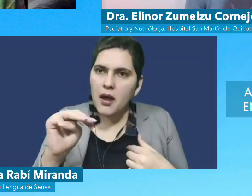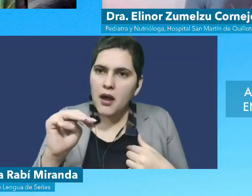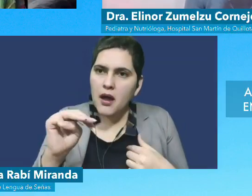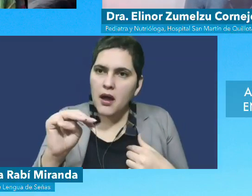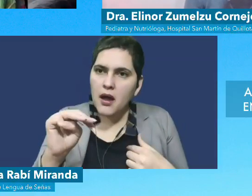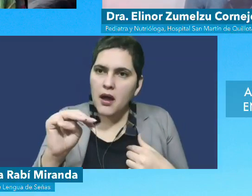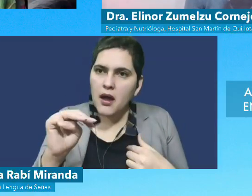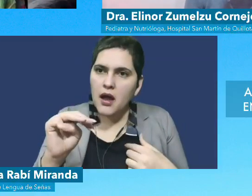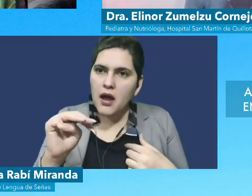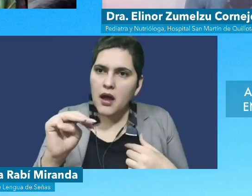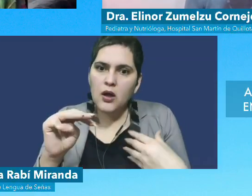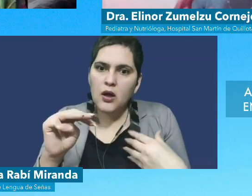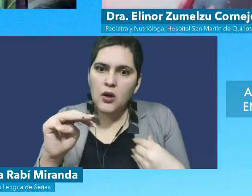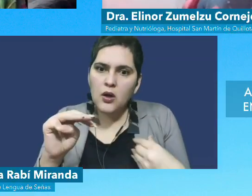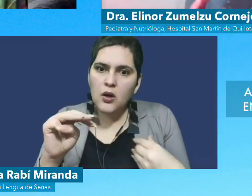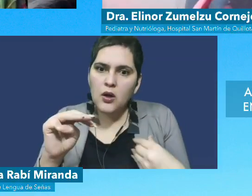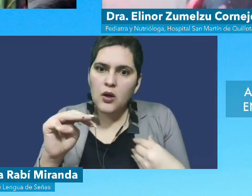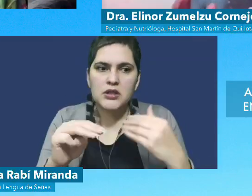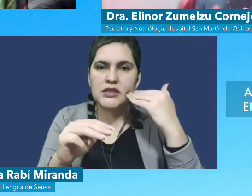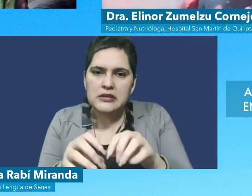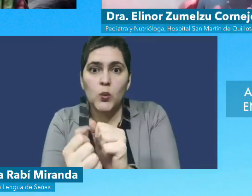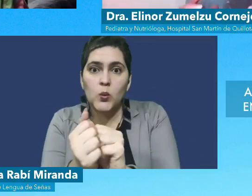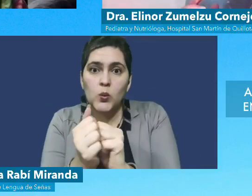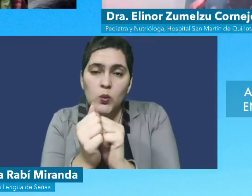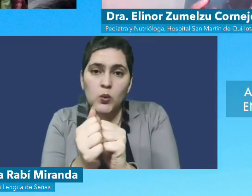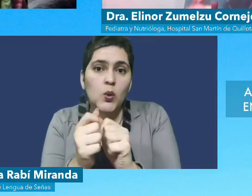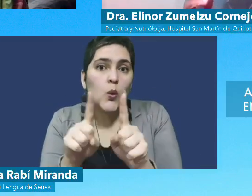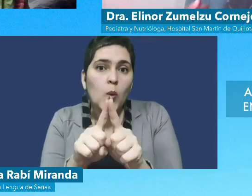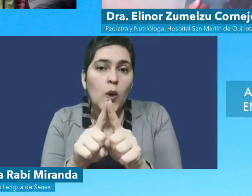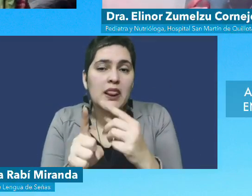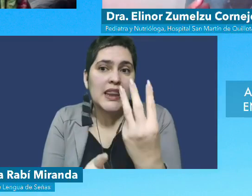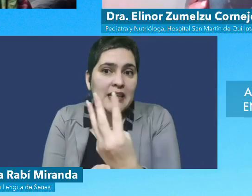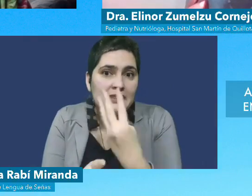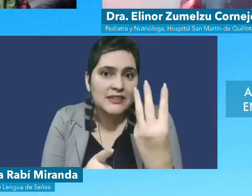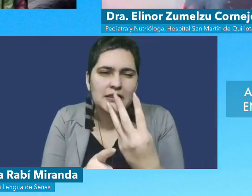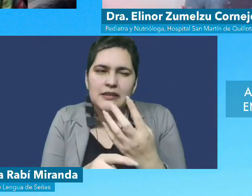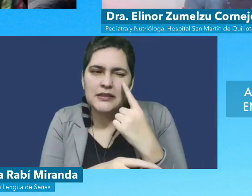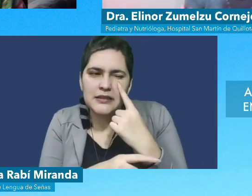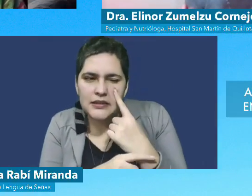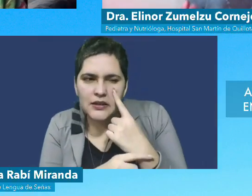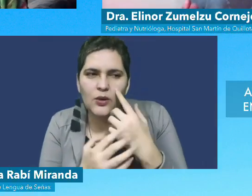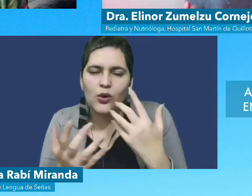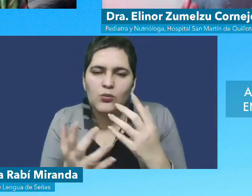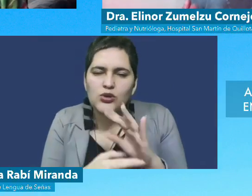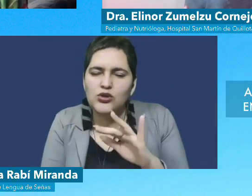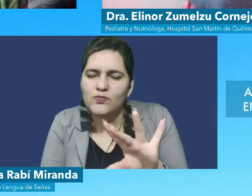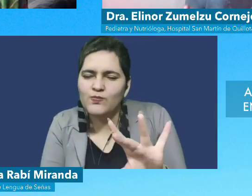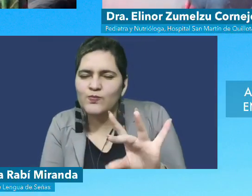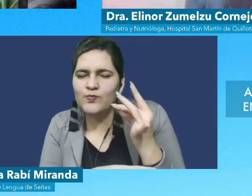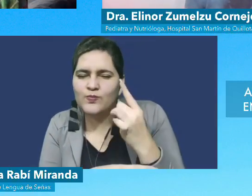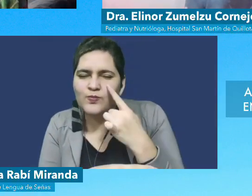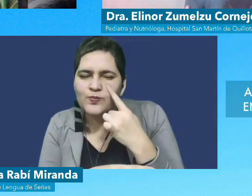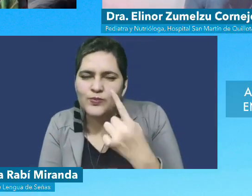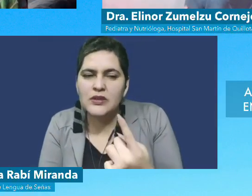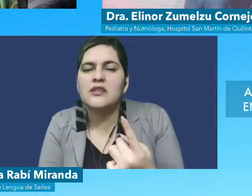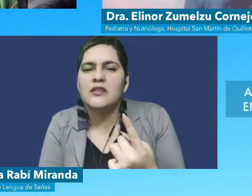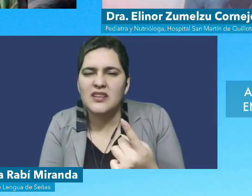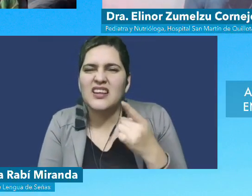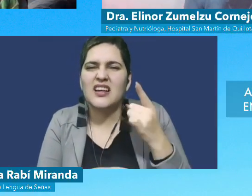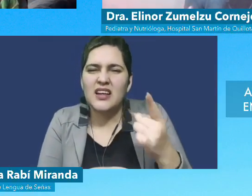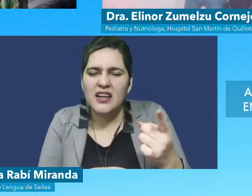ahí también es un trío que tenemos que resolver de que cómo yo me doy cuenta que el síntoma